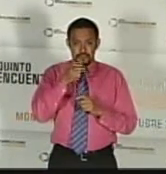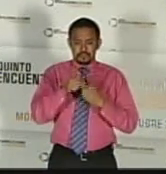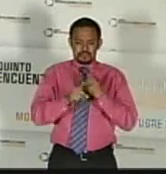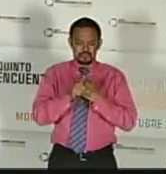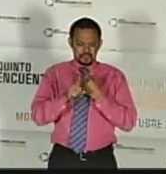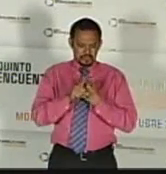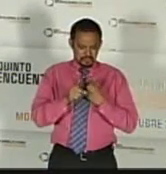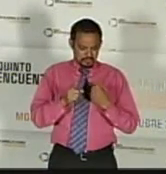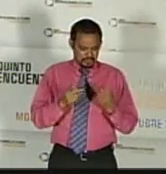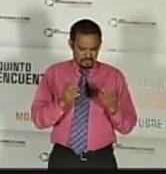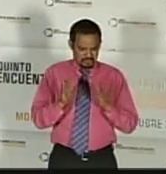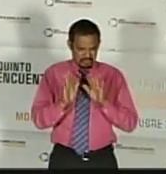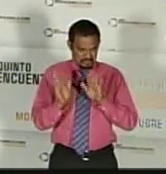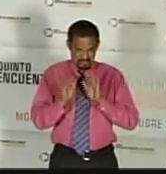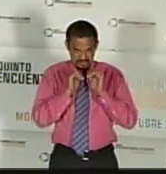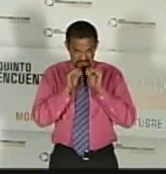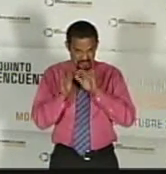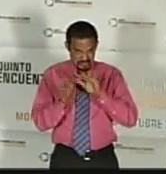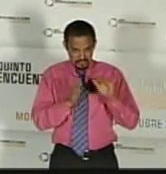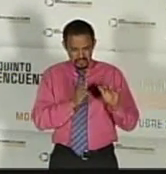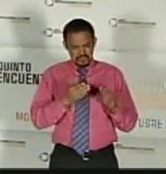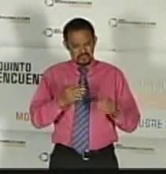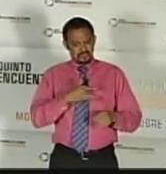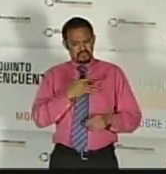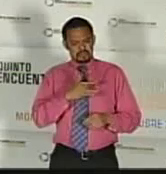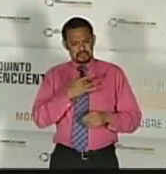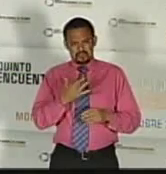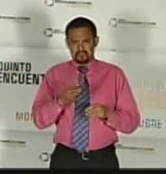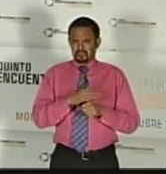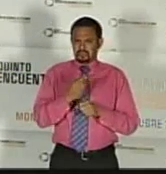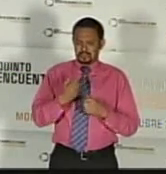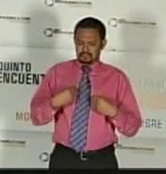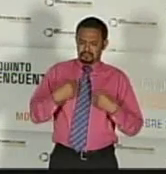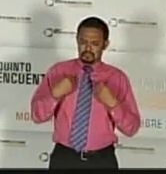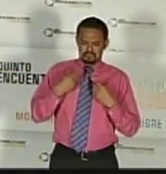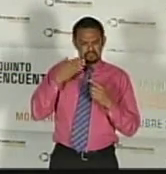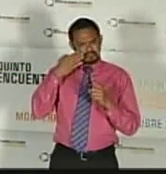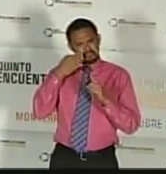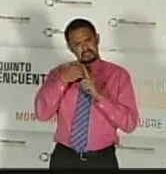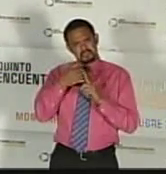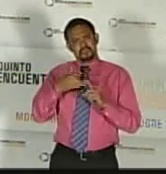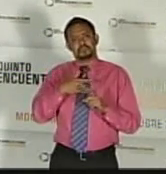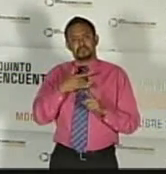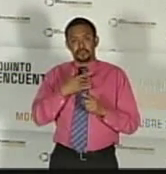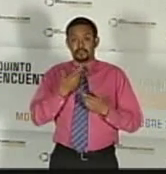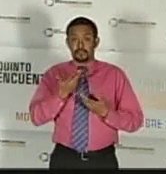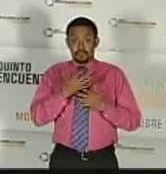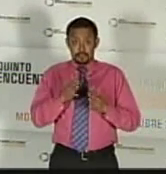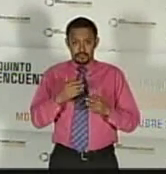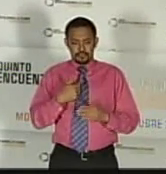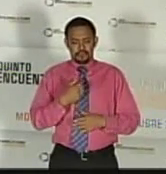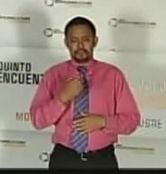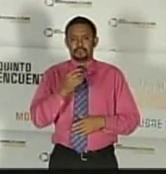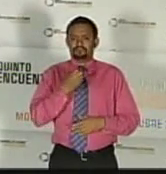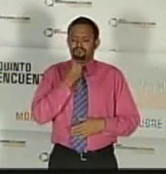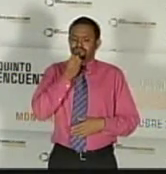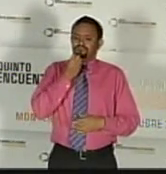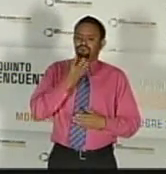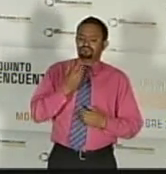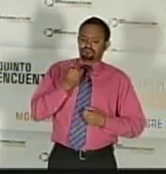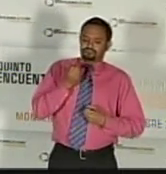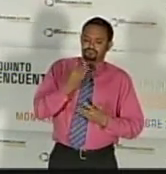vida, el impulso hacia la creatividad que estaba expresada, que cuando lo expresabas recibías